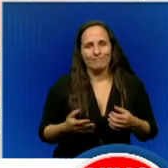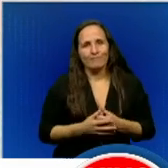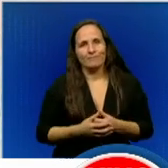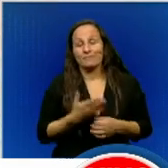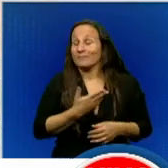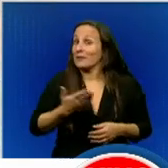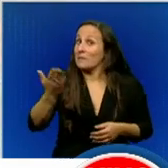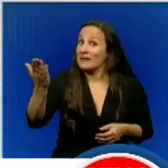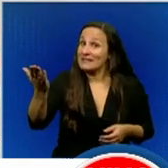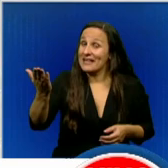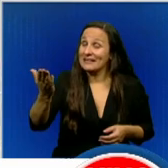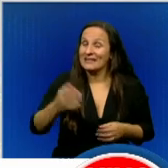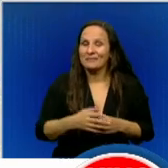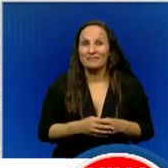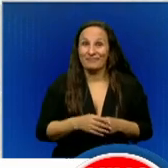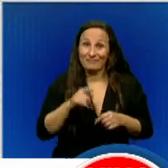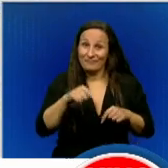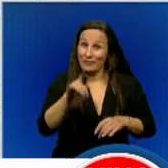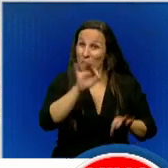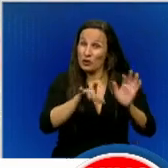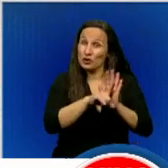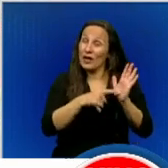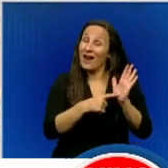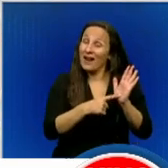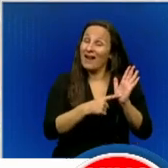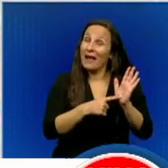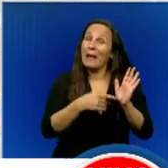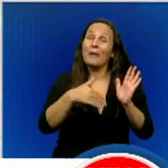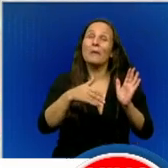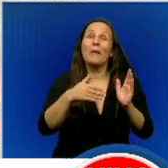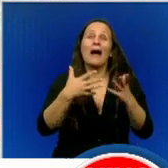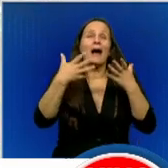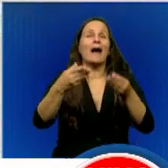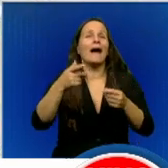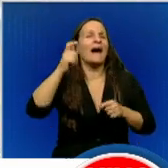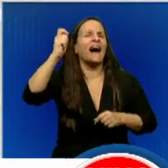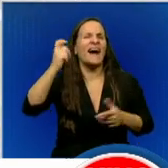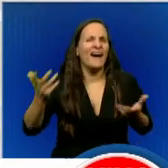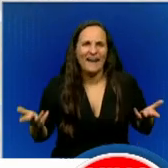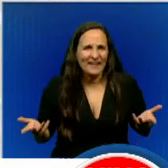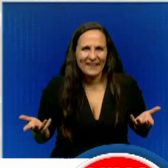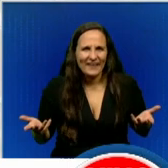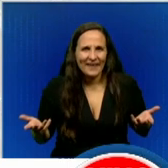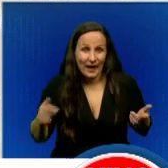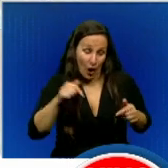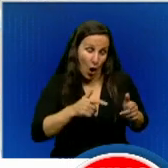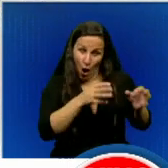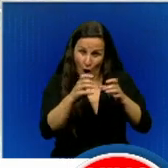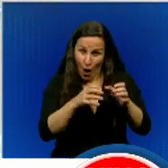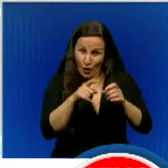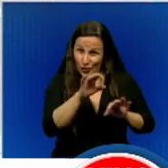los más beneficiados de esto de esta ley de esta ley que estamos considerando hoy